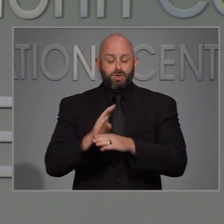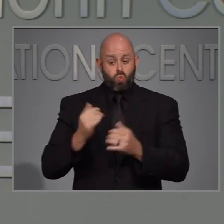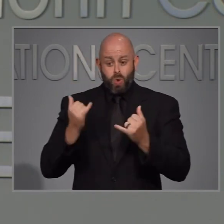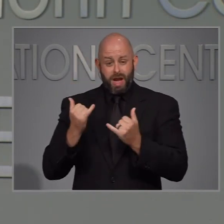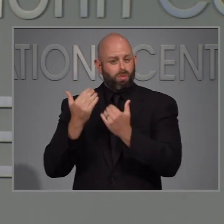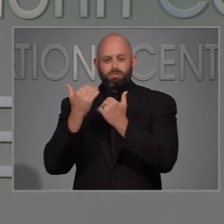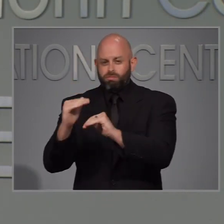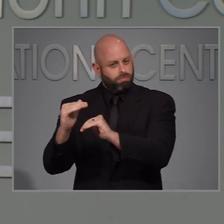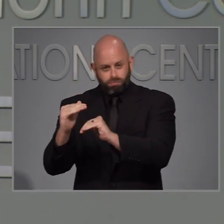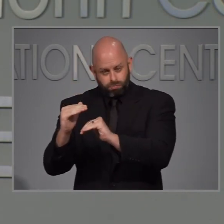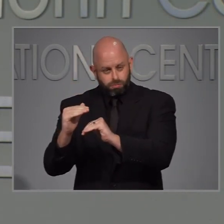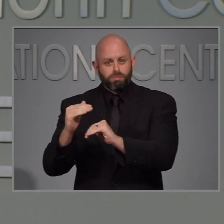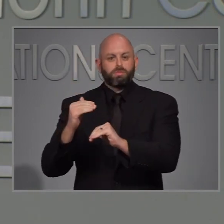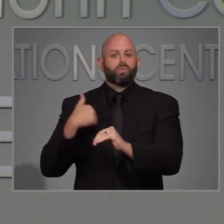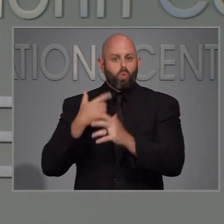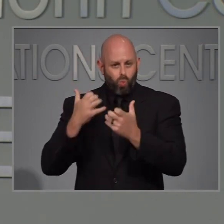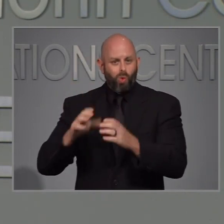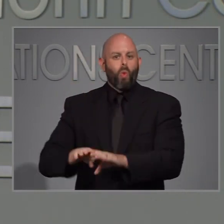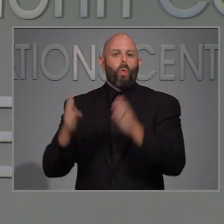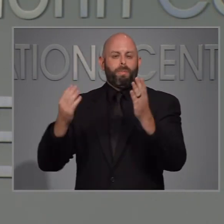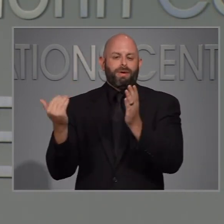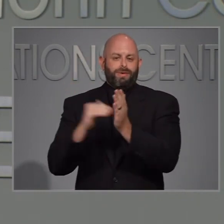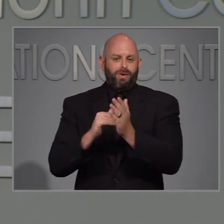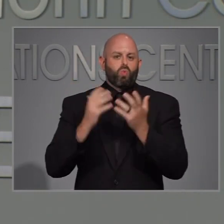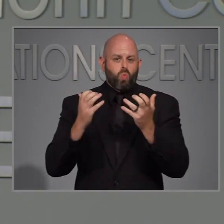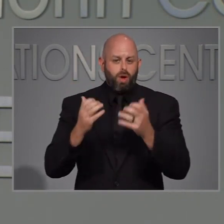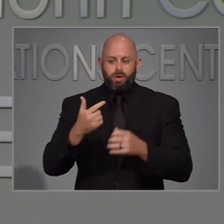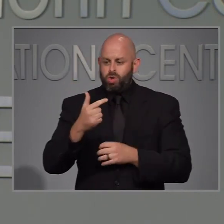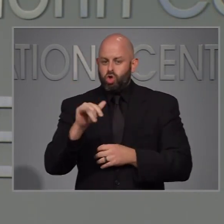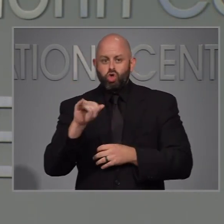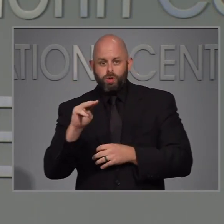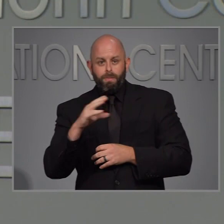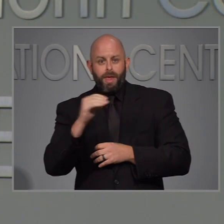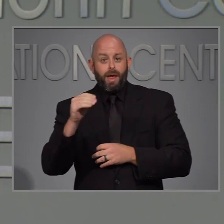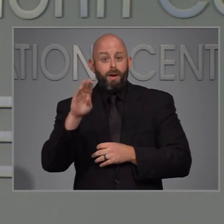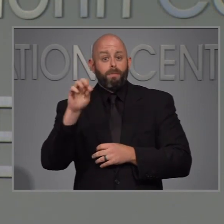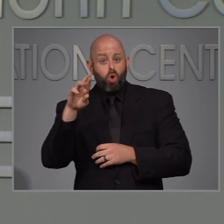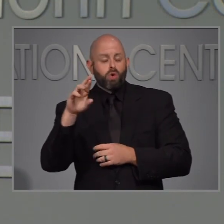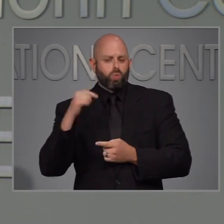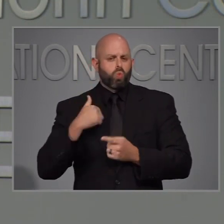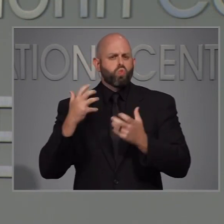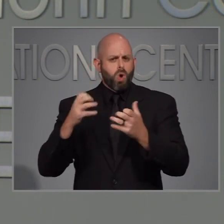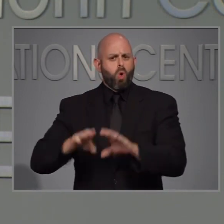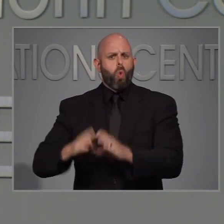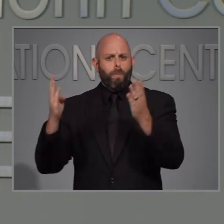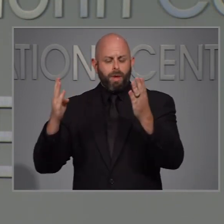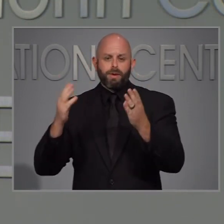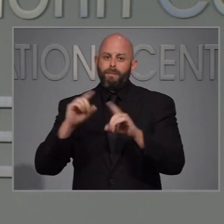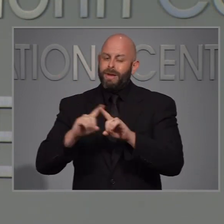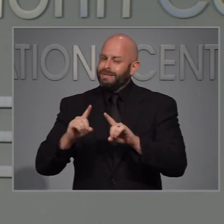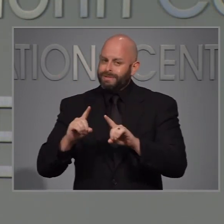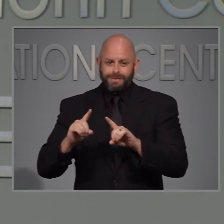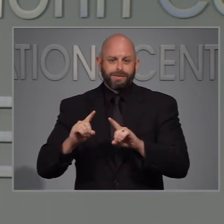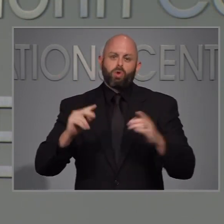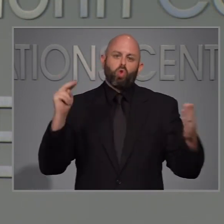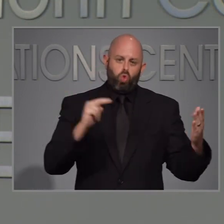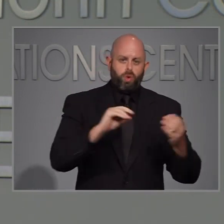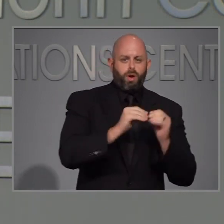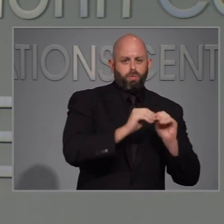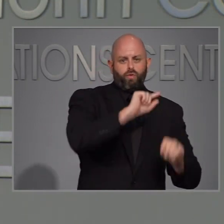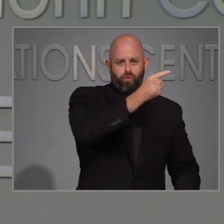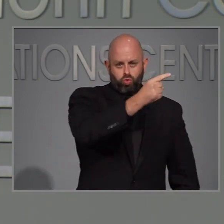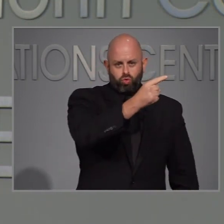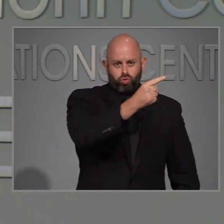más riesgosas. Queremos relajar las restricciones. Vamos a continuar siguiendo los datos científicos para poder